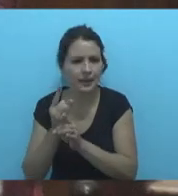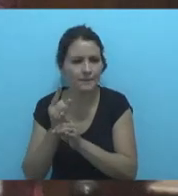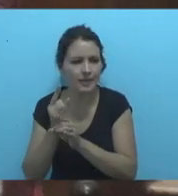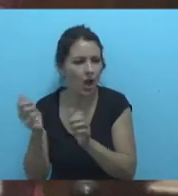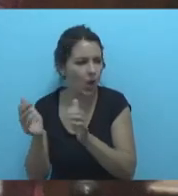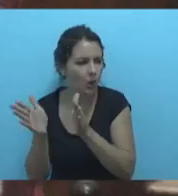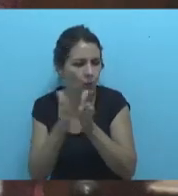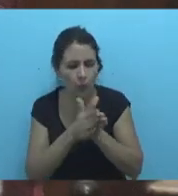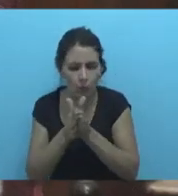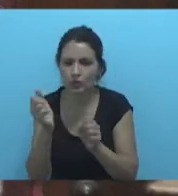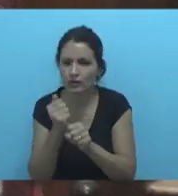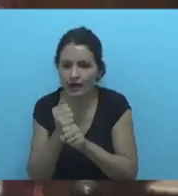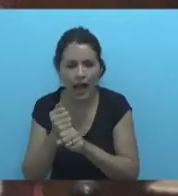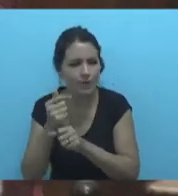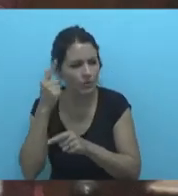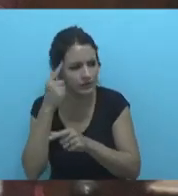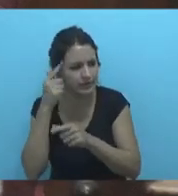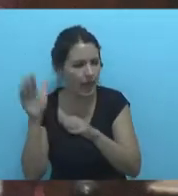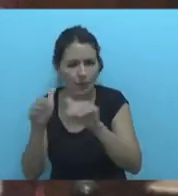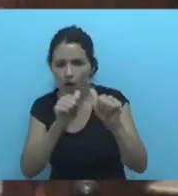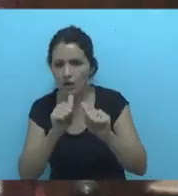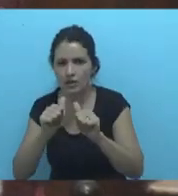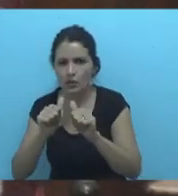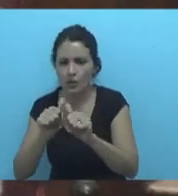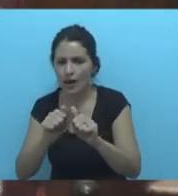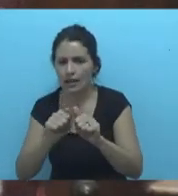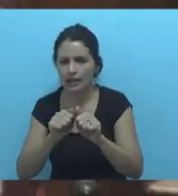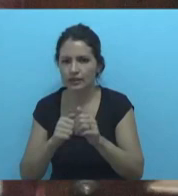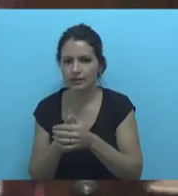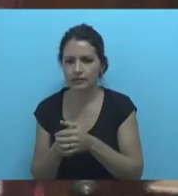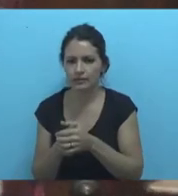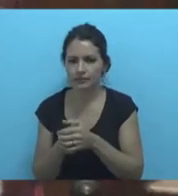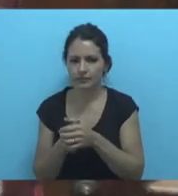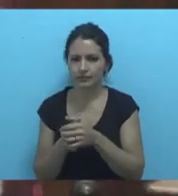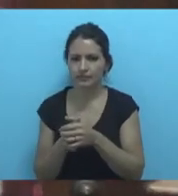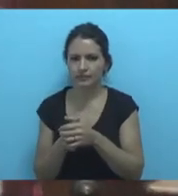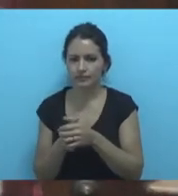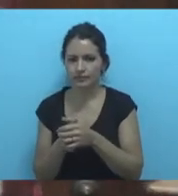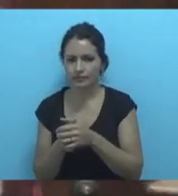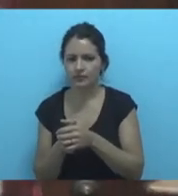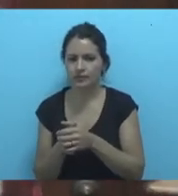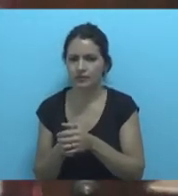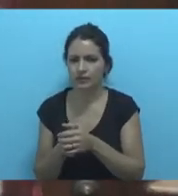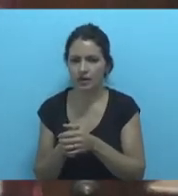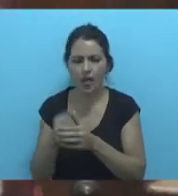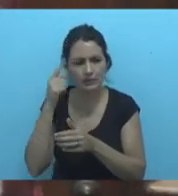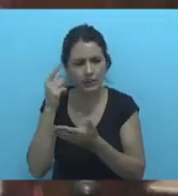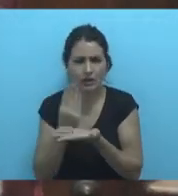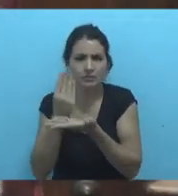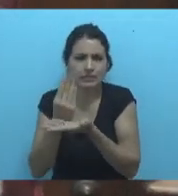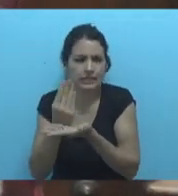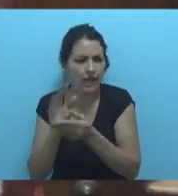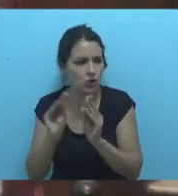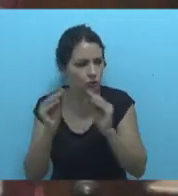consenso. O sea que cada una de las acciones que nosotros llevamos en nombre de la comisión lo hacemos en nombre de los 50 diputados, tratando